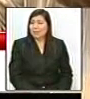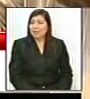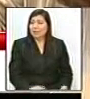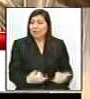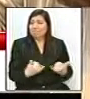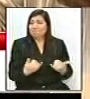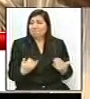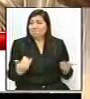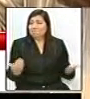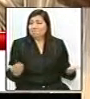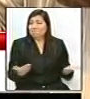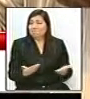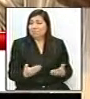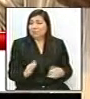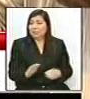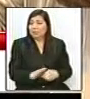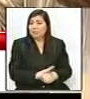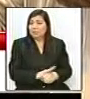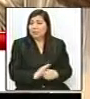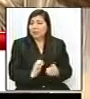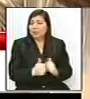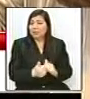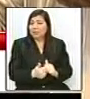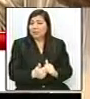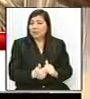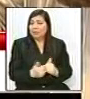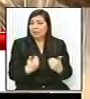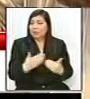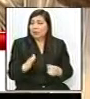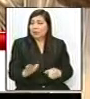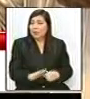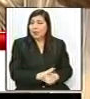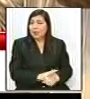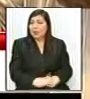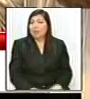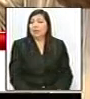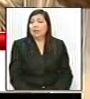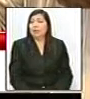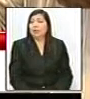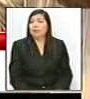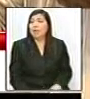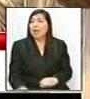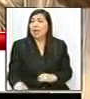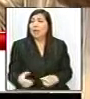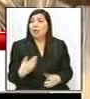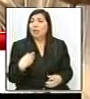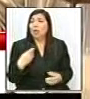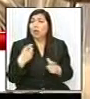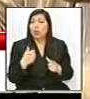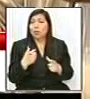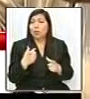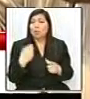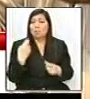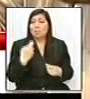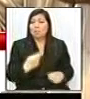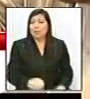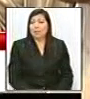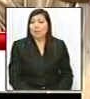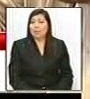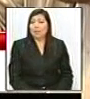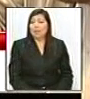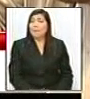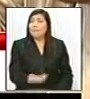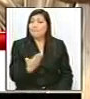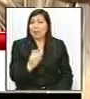ahora nos tiene ocupado en las reformas, nos ha tenido ocupados y no hemos ejercido nuestro control político. Pero